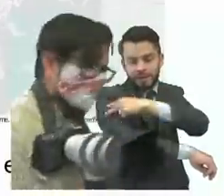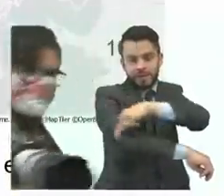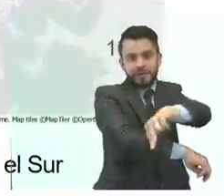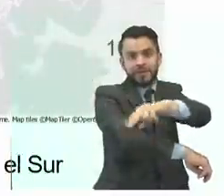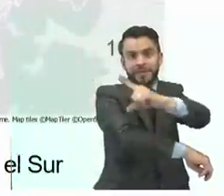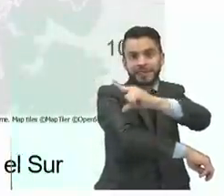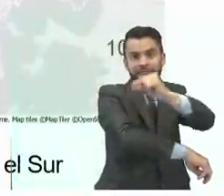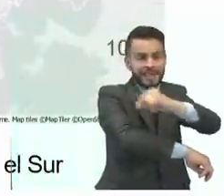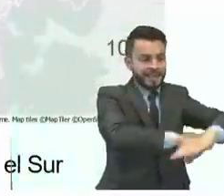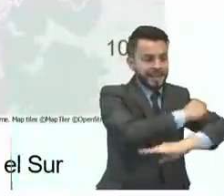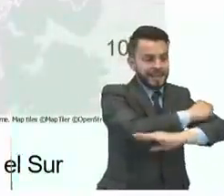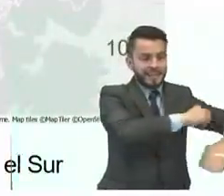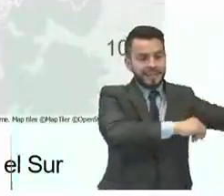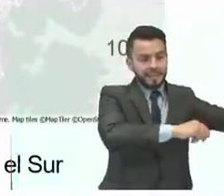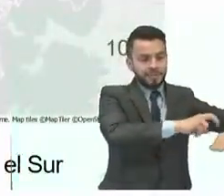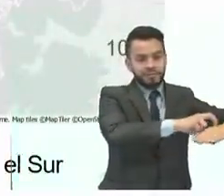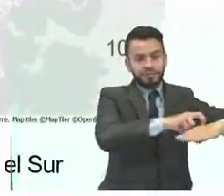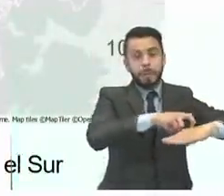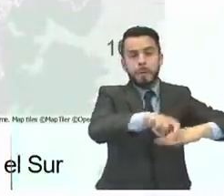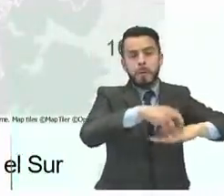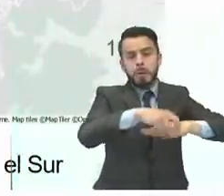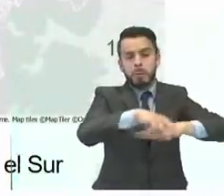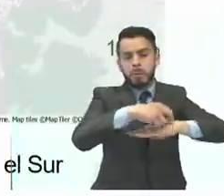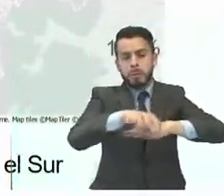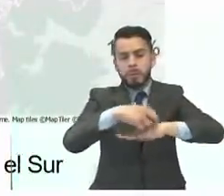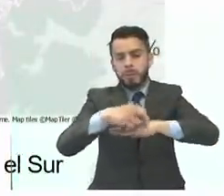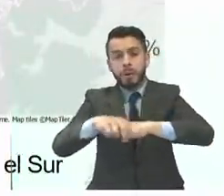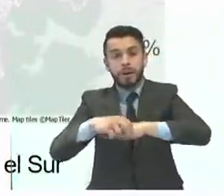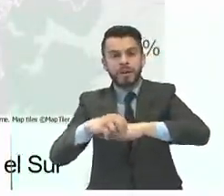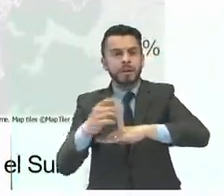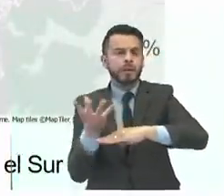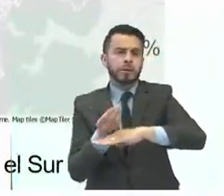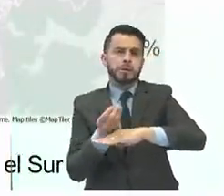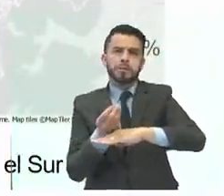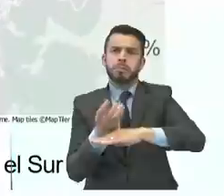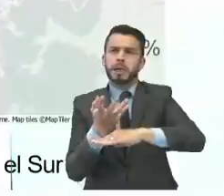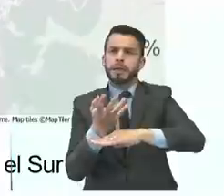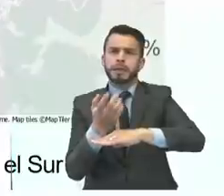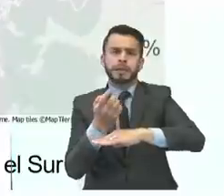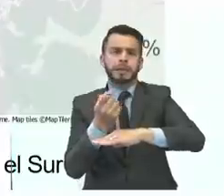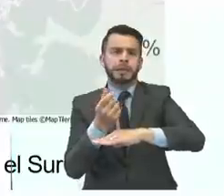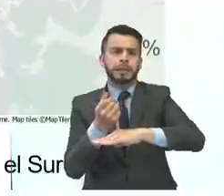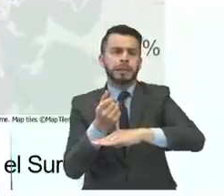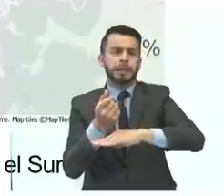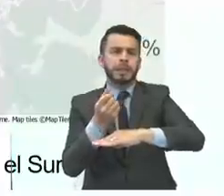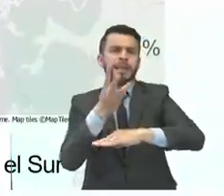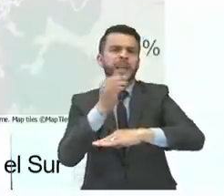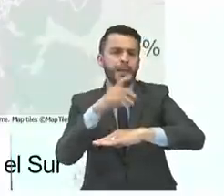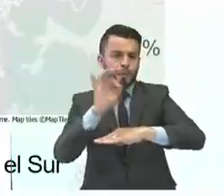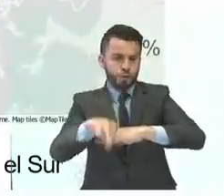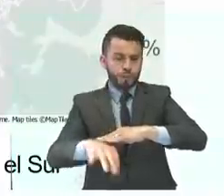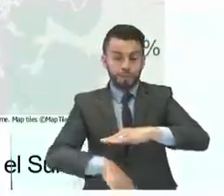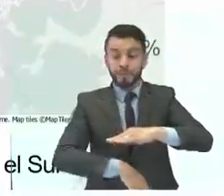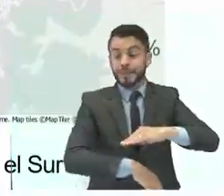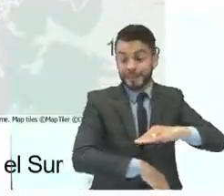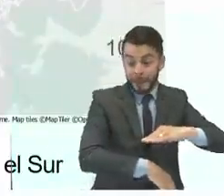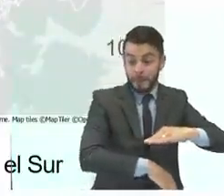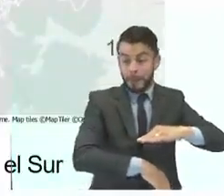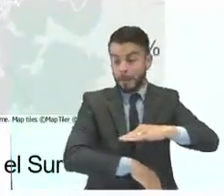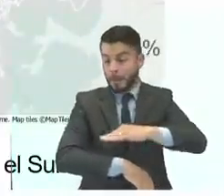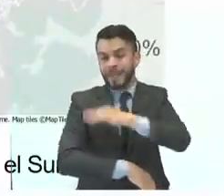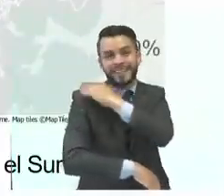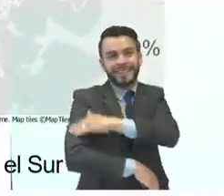queda en la 100. Cuando llega a la 72, dos tercios de los viajes se han bajado.